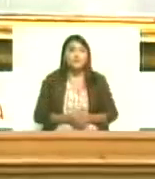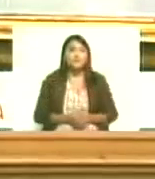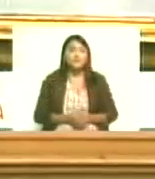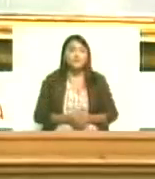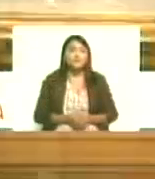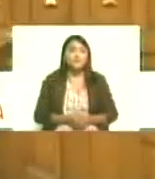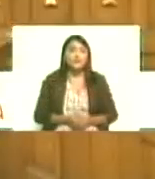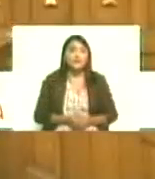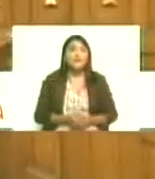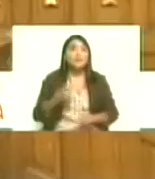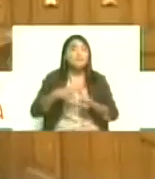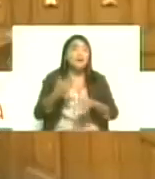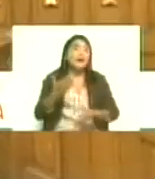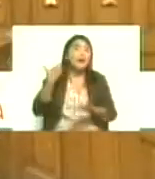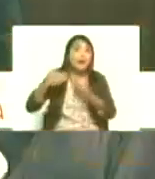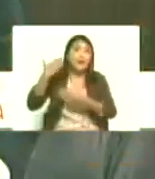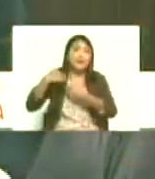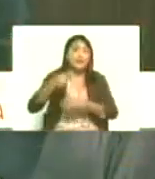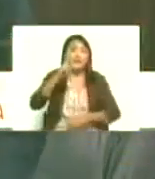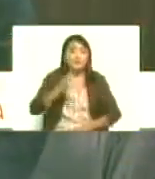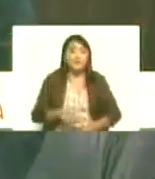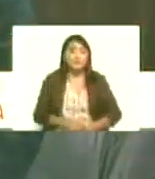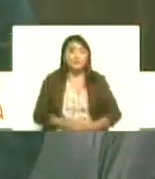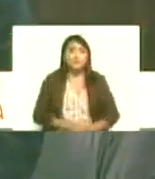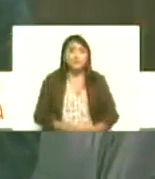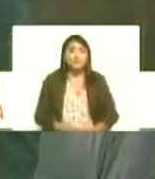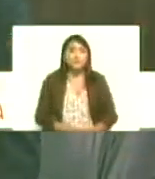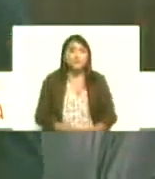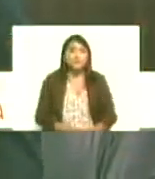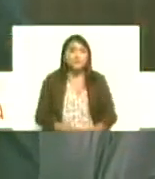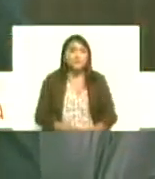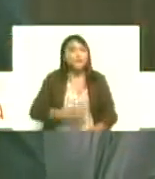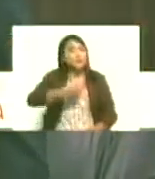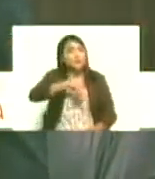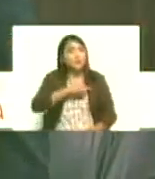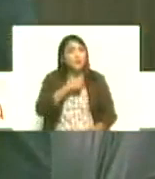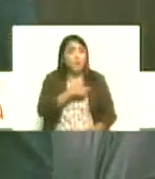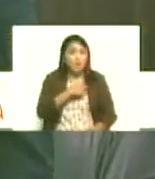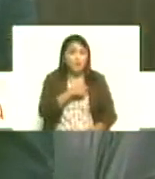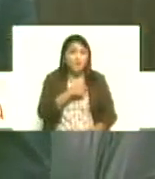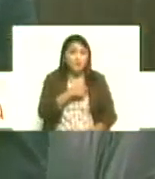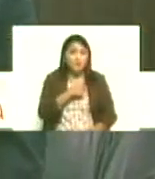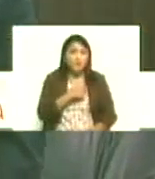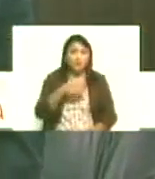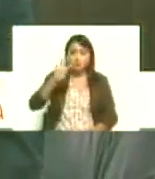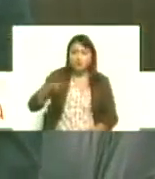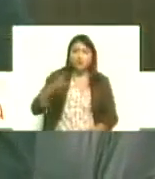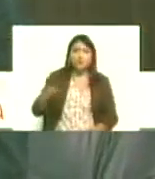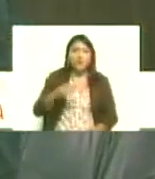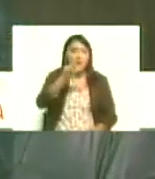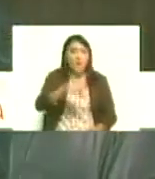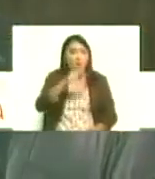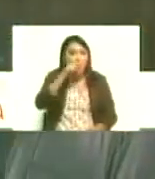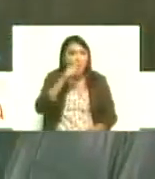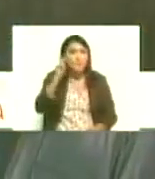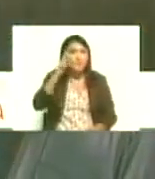1777. Y es desde mucho antes, además, nuestra comisión del Esequibo, que preside mi profesor, el doctor